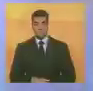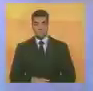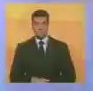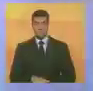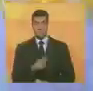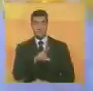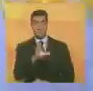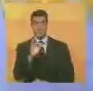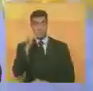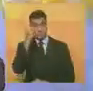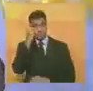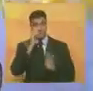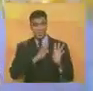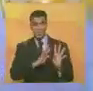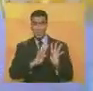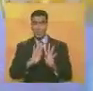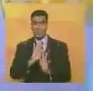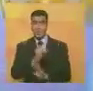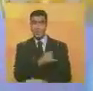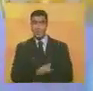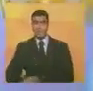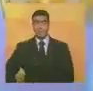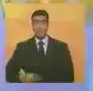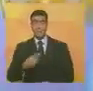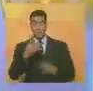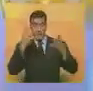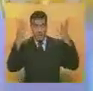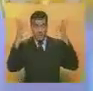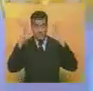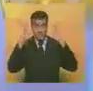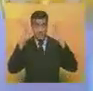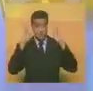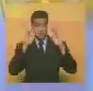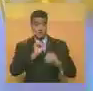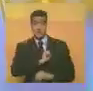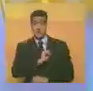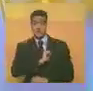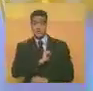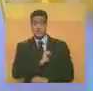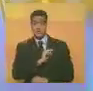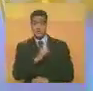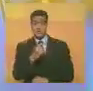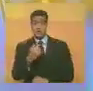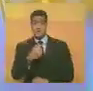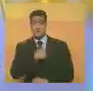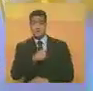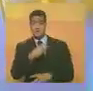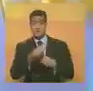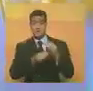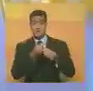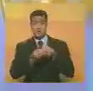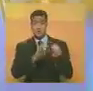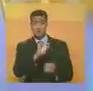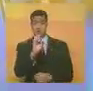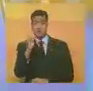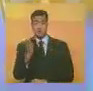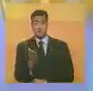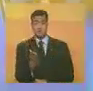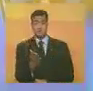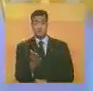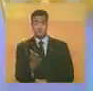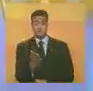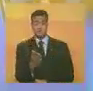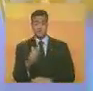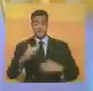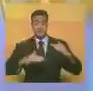Bien, 29 días en huelga de hambre, una enfermera con arritmia cardíaca y una paralización de actividades acatada en un 80%. Es